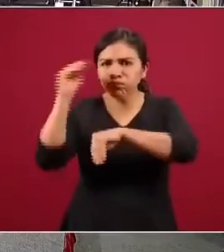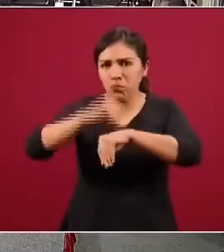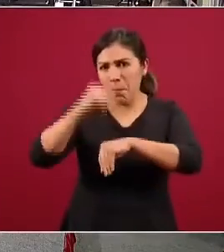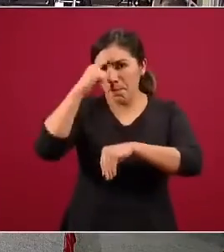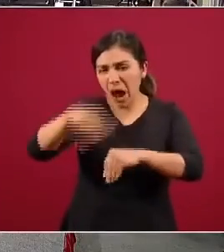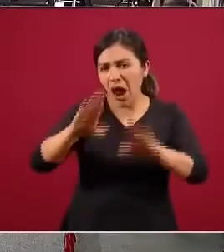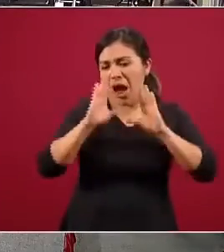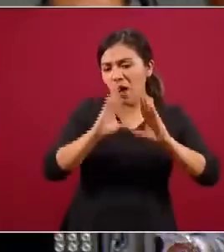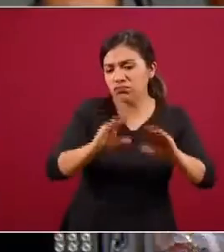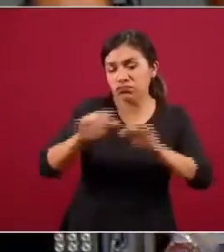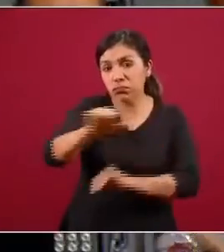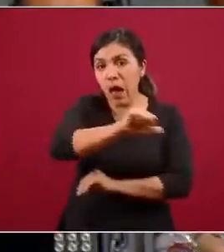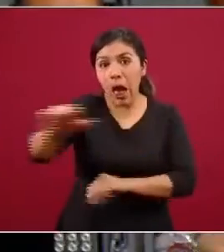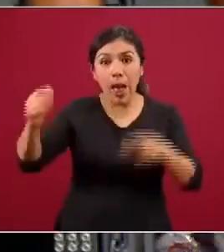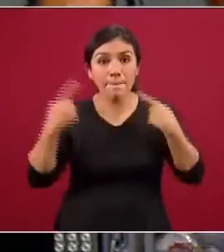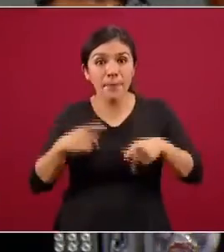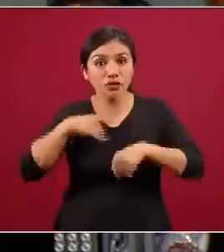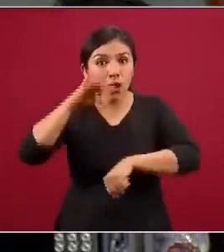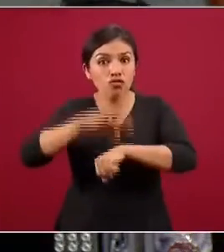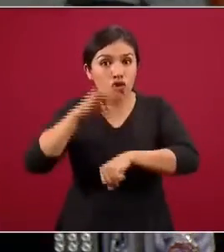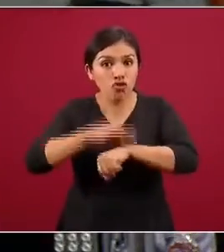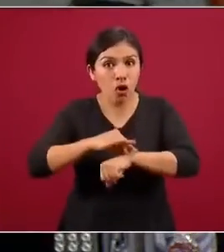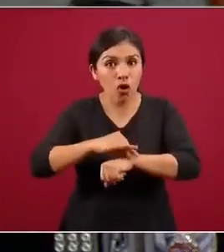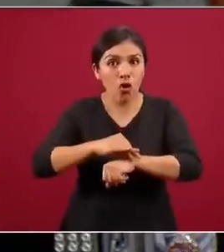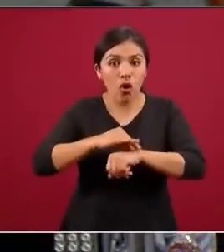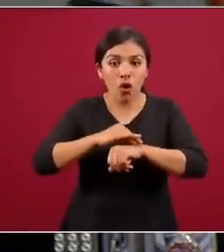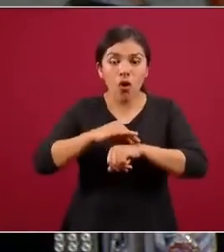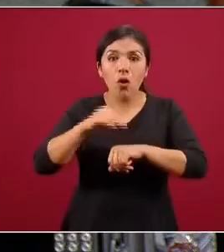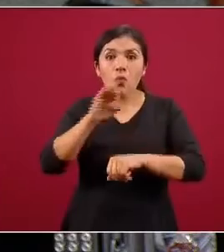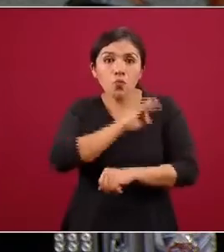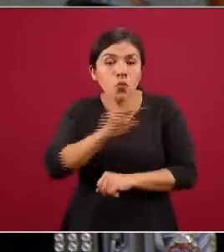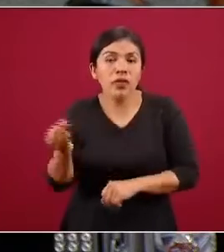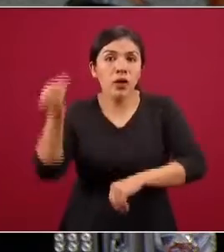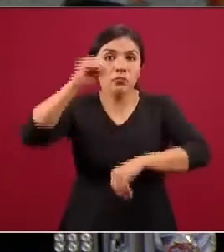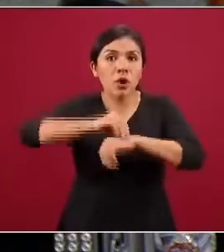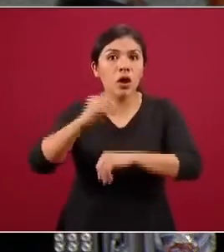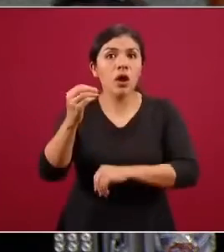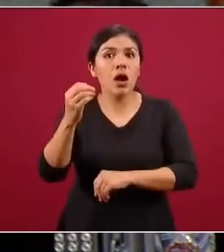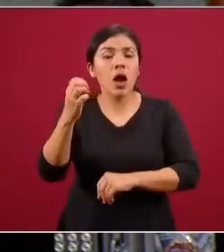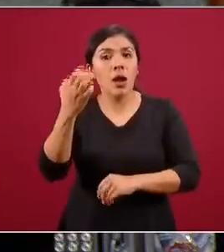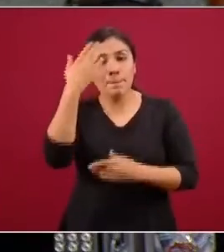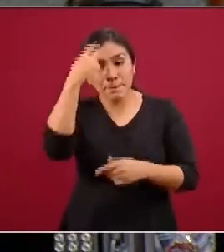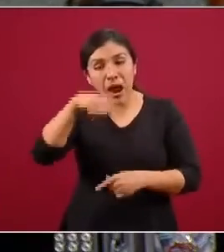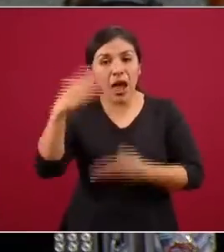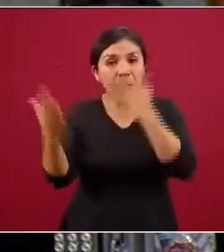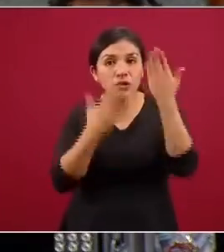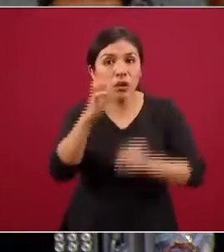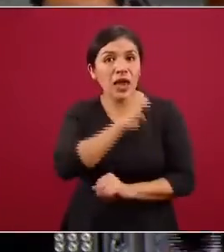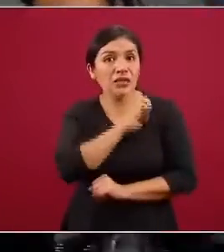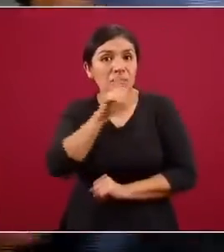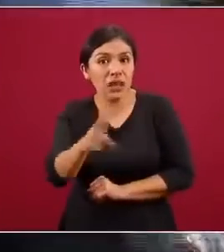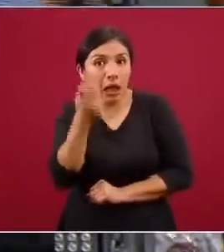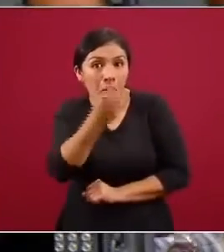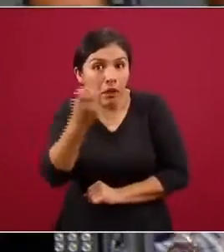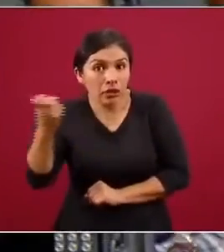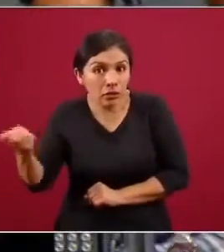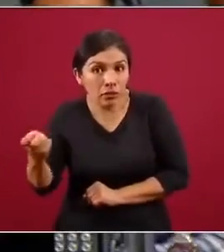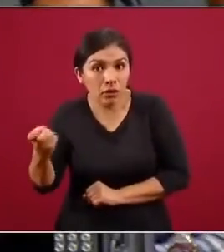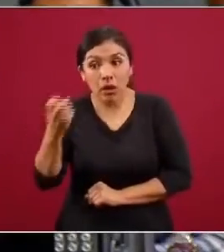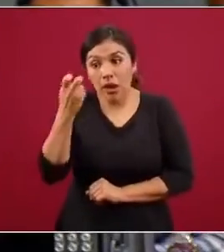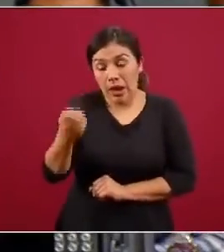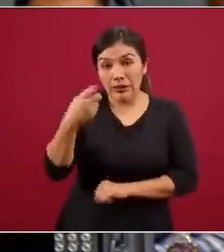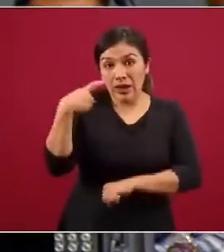darle las facilidades a todos estos médicos generales en poder entrar a estas especialidades, ya que obviamente estas